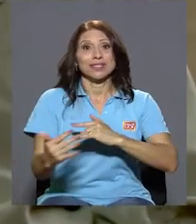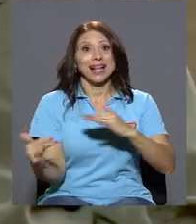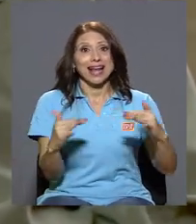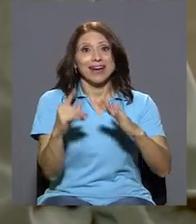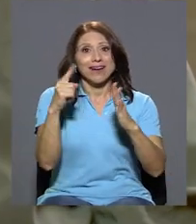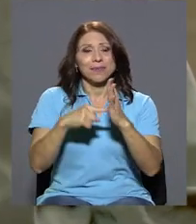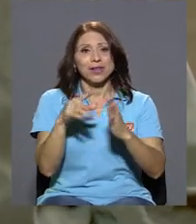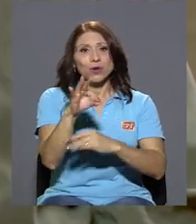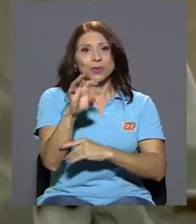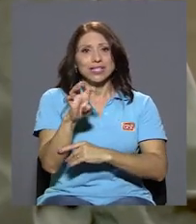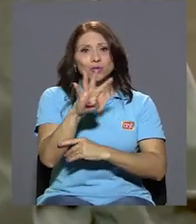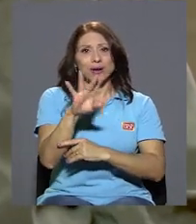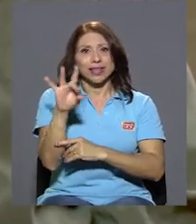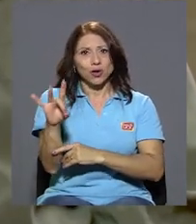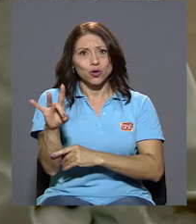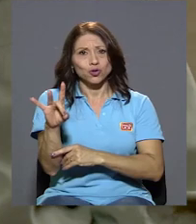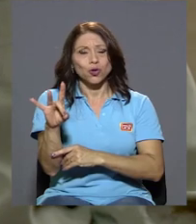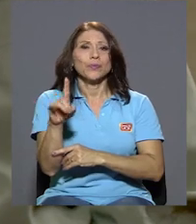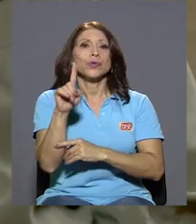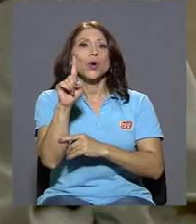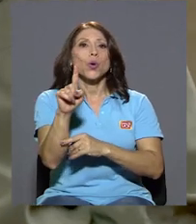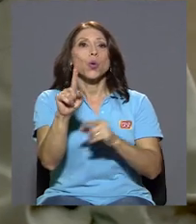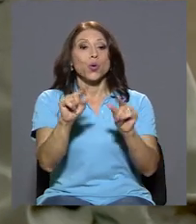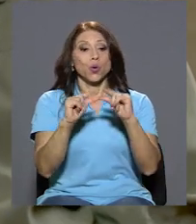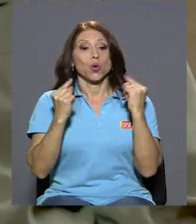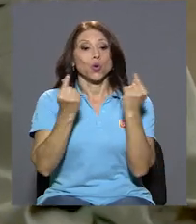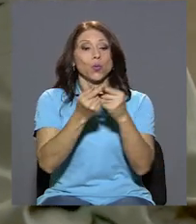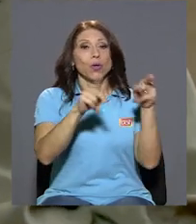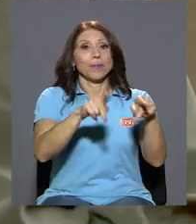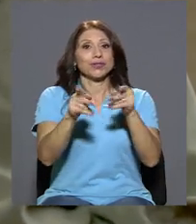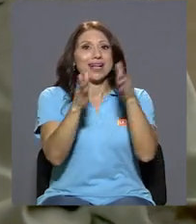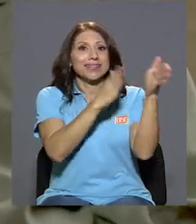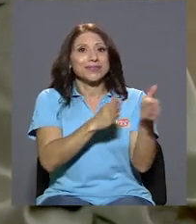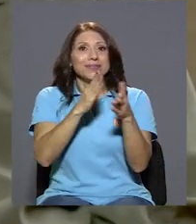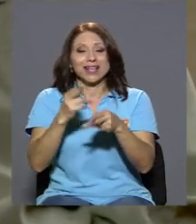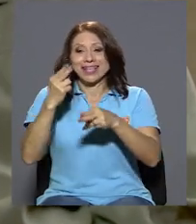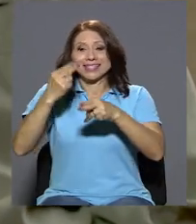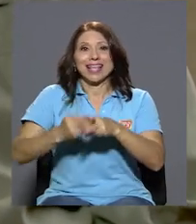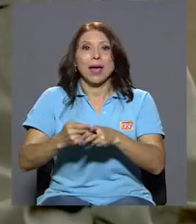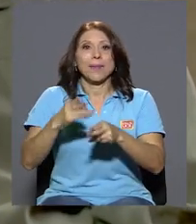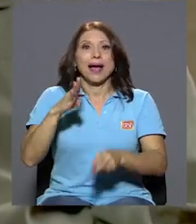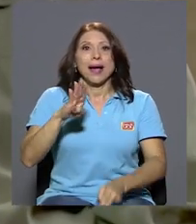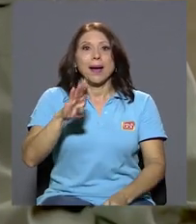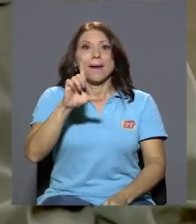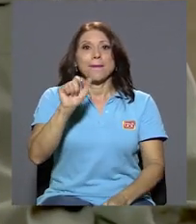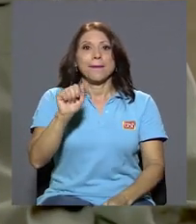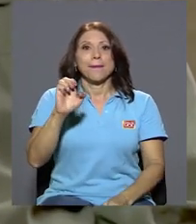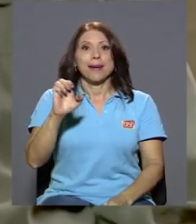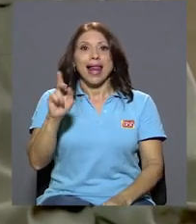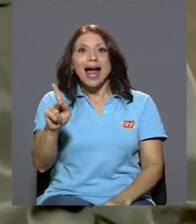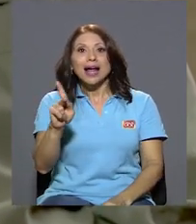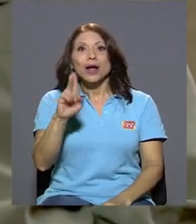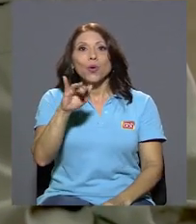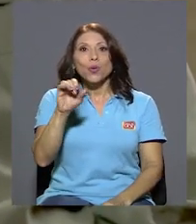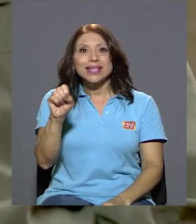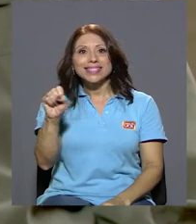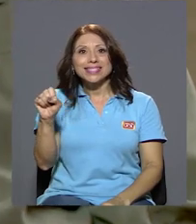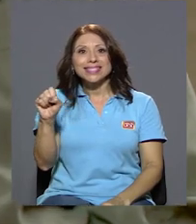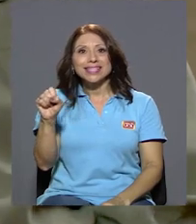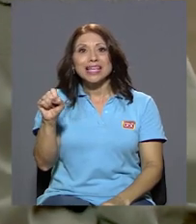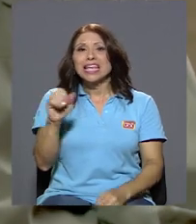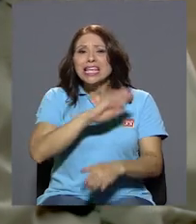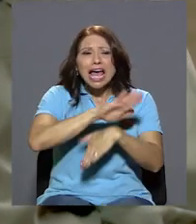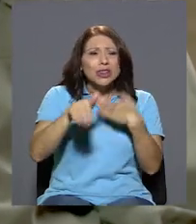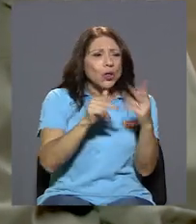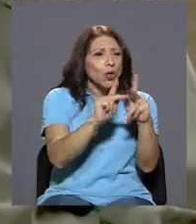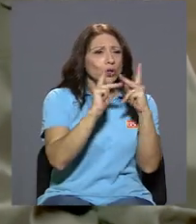48 un grupo de grupo un grupo se organizó que aman al black wings y mandaron a pedir a todos